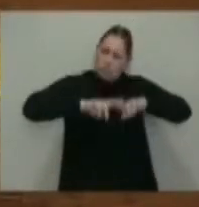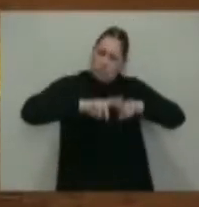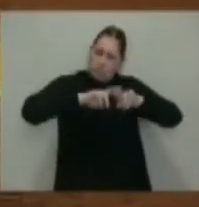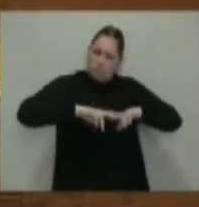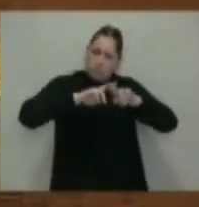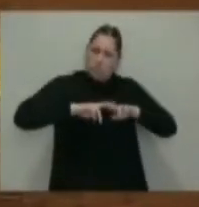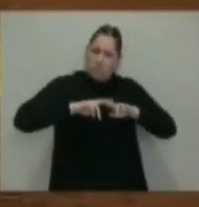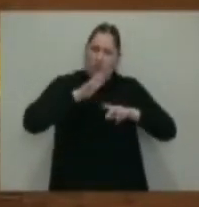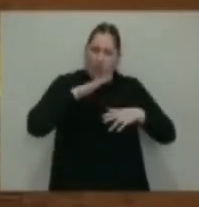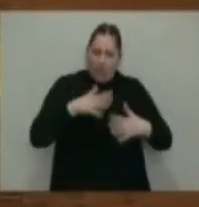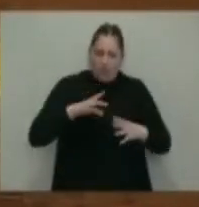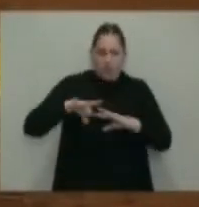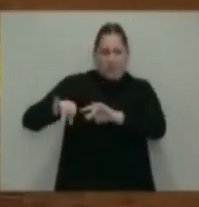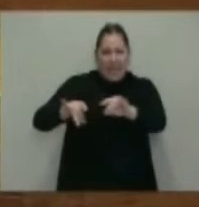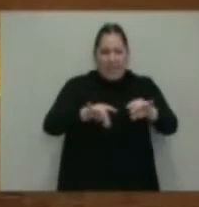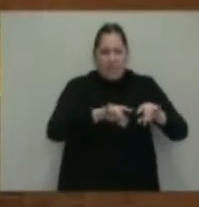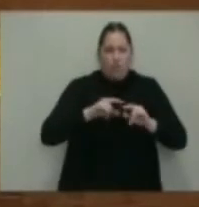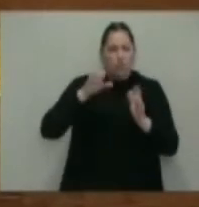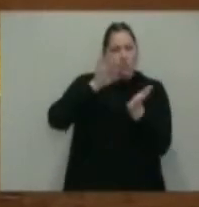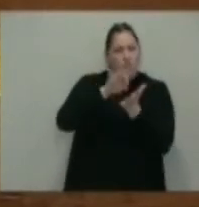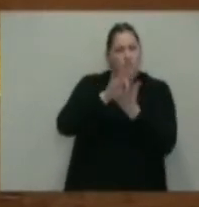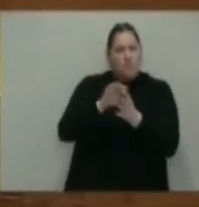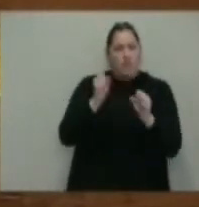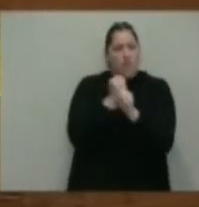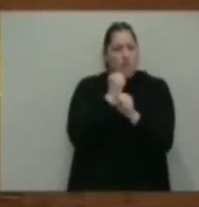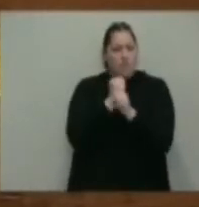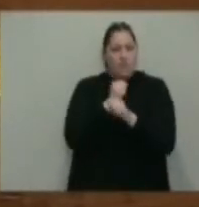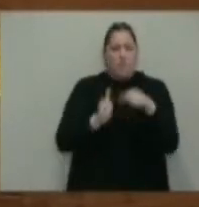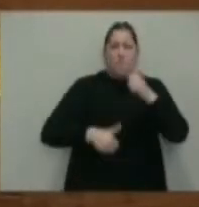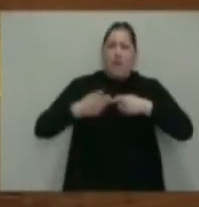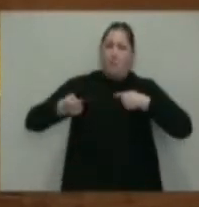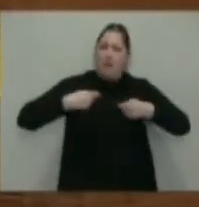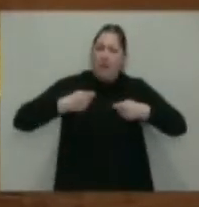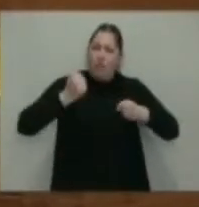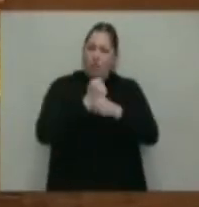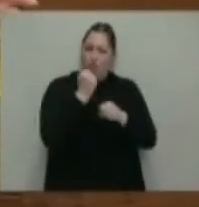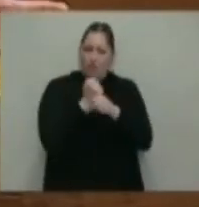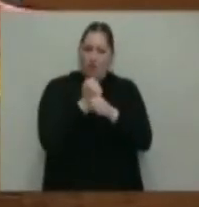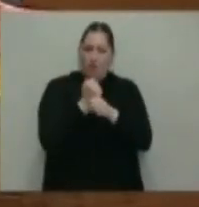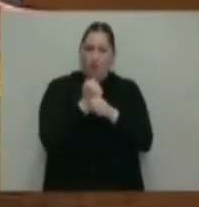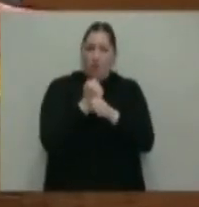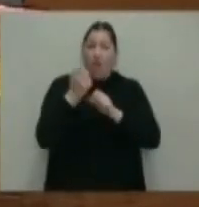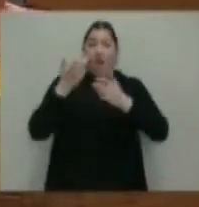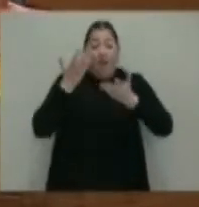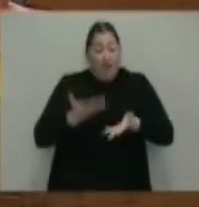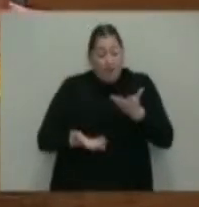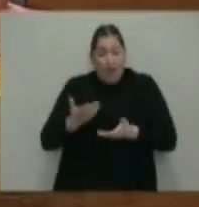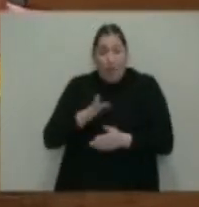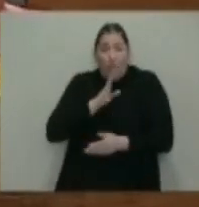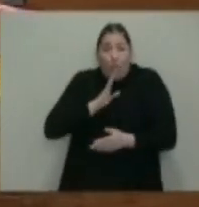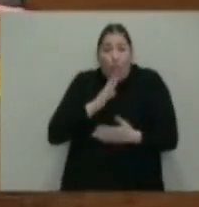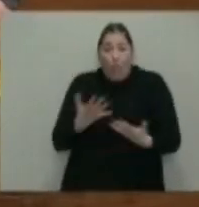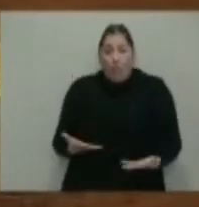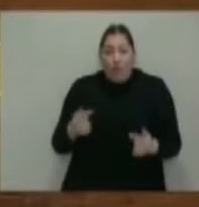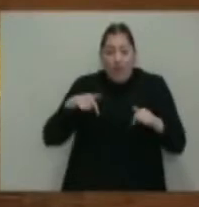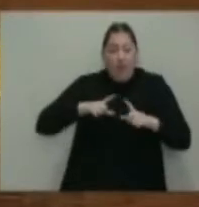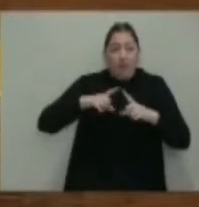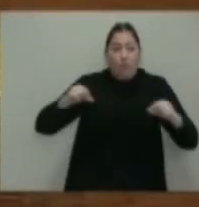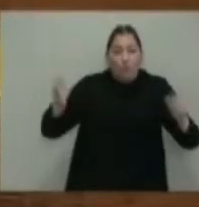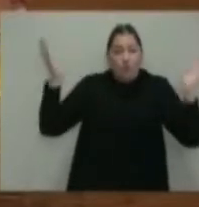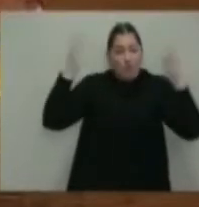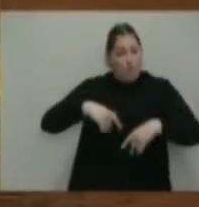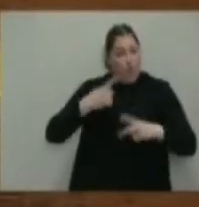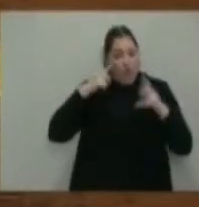nivel regional de los servicios de empleo y de los programas de mercado de trabajo. ¿Y dónde está esa evaluación en Asturias? No la hemos